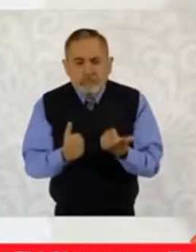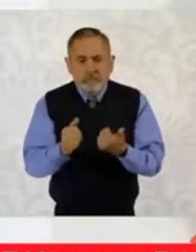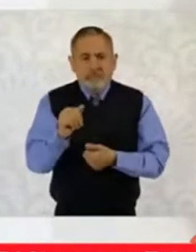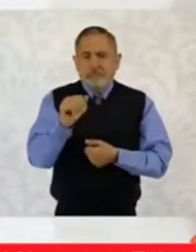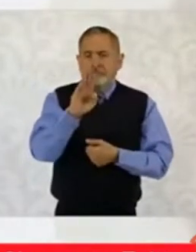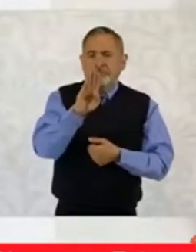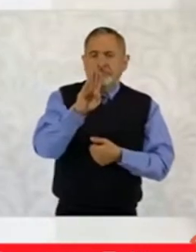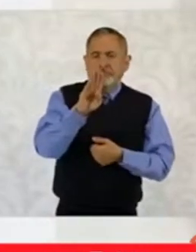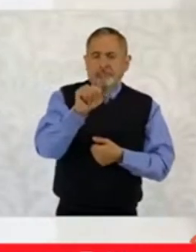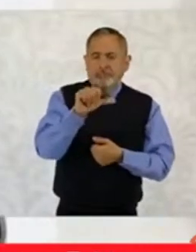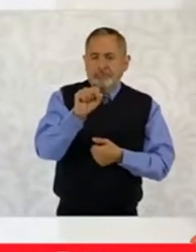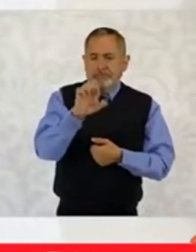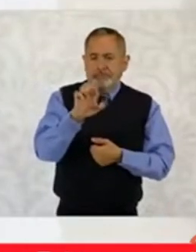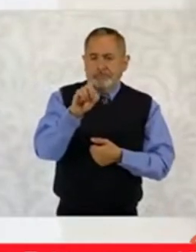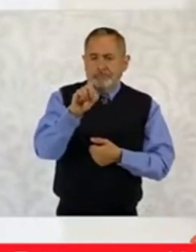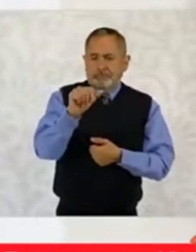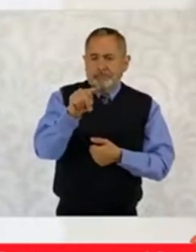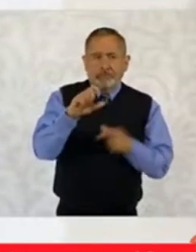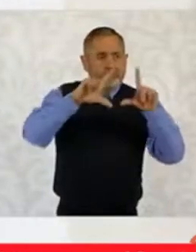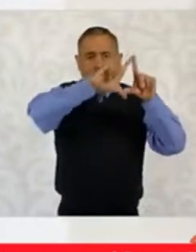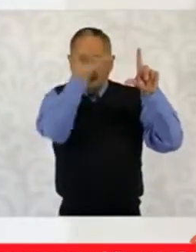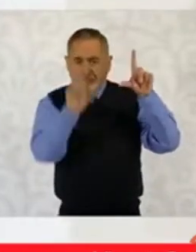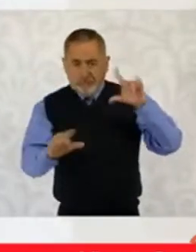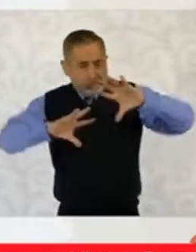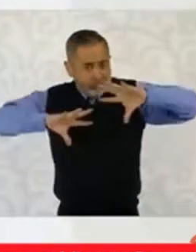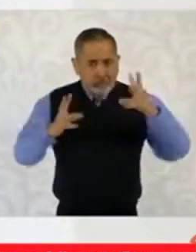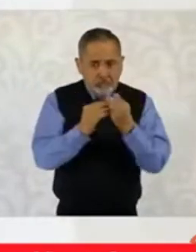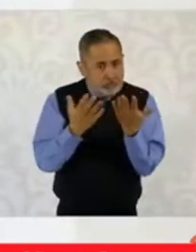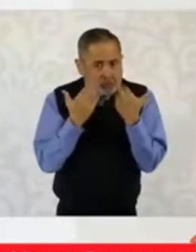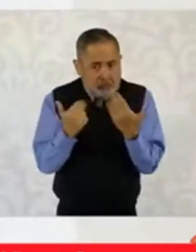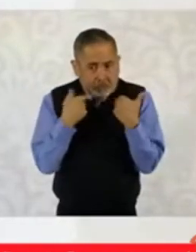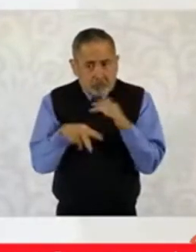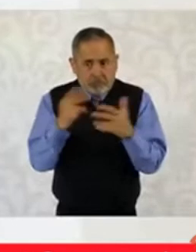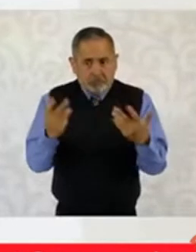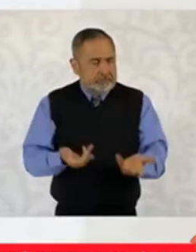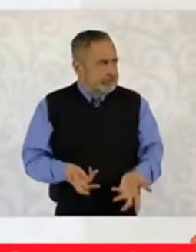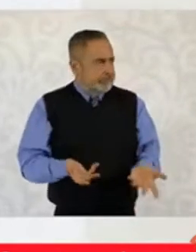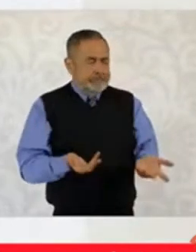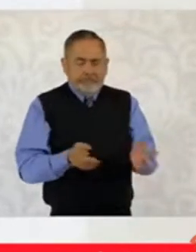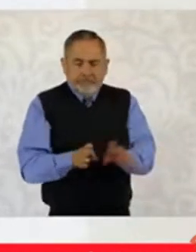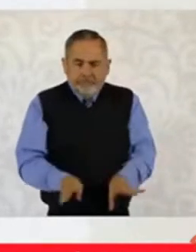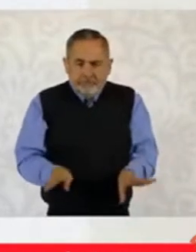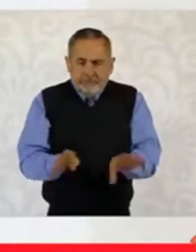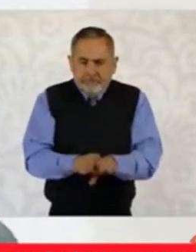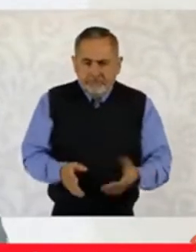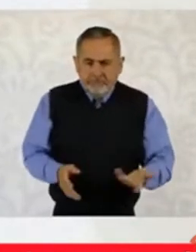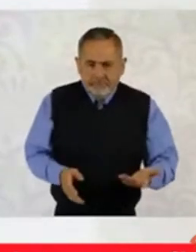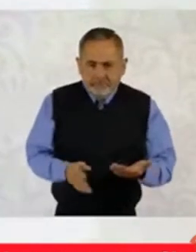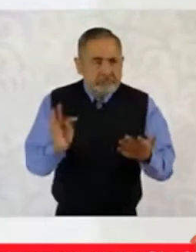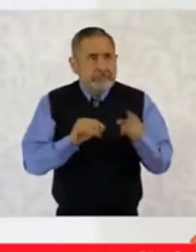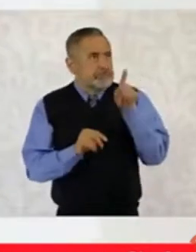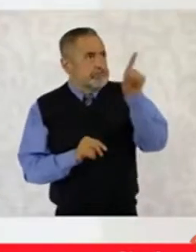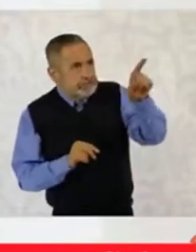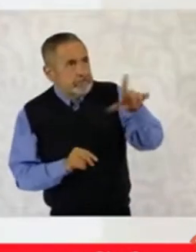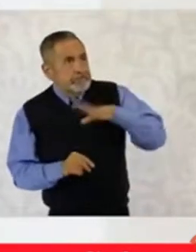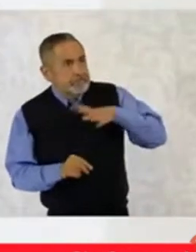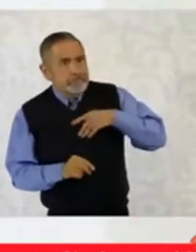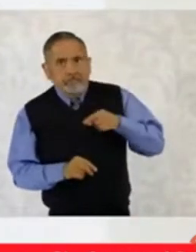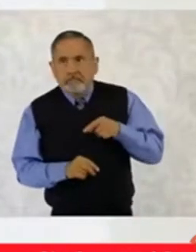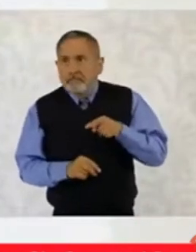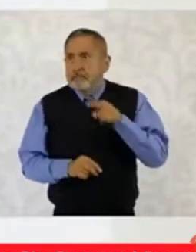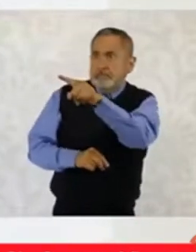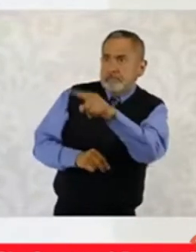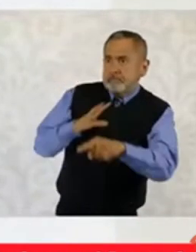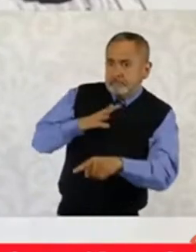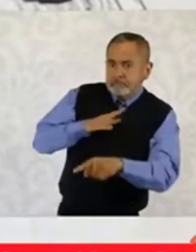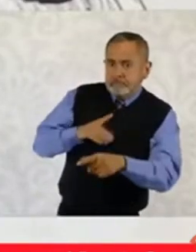de datos nacional donde poder saber si se encontró en un lugar, en otro,